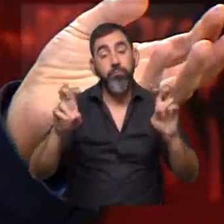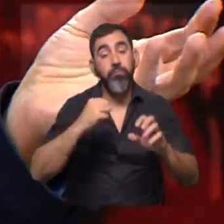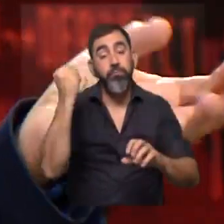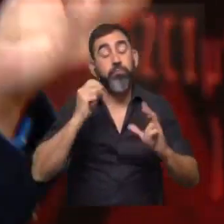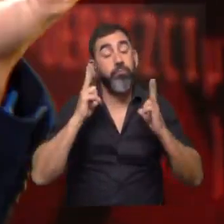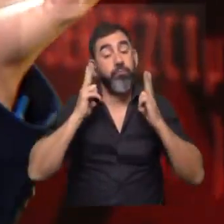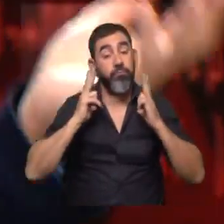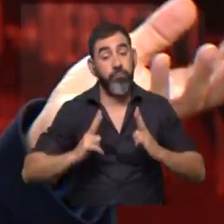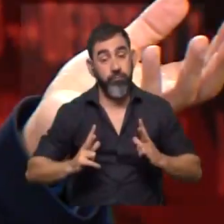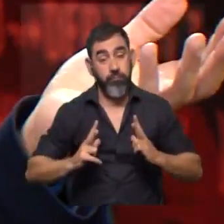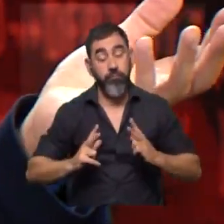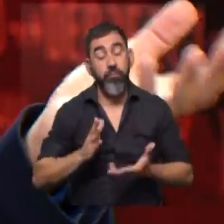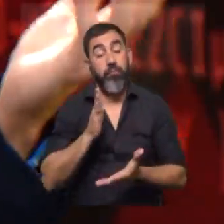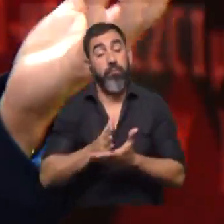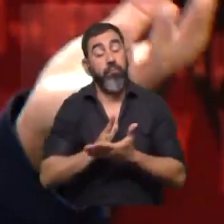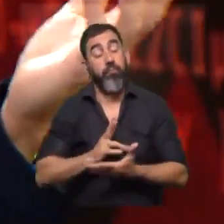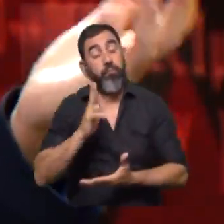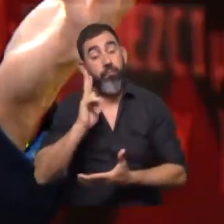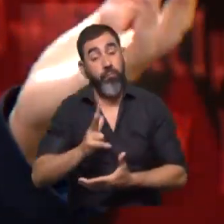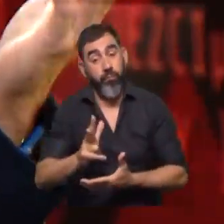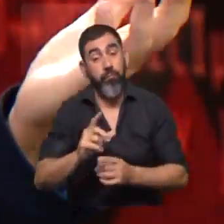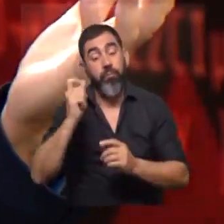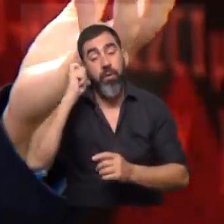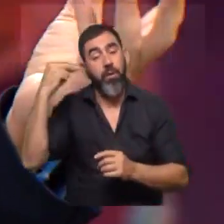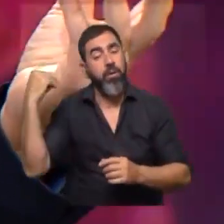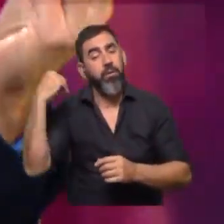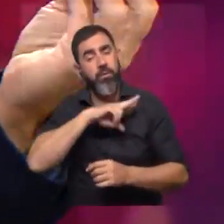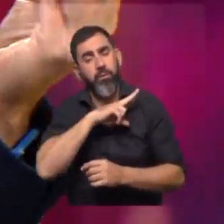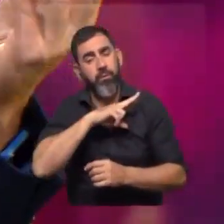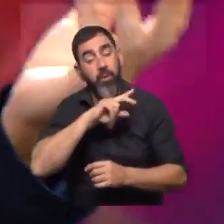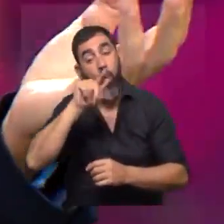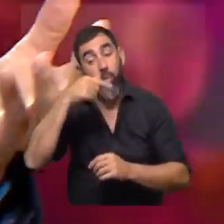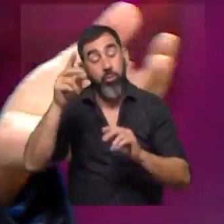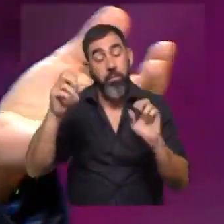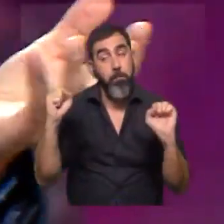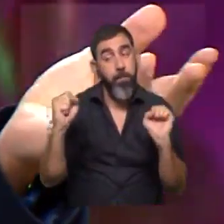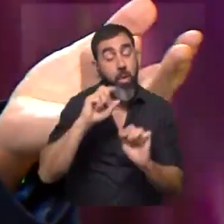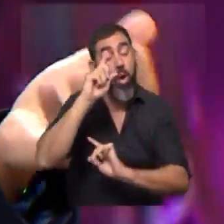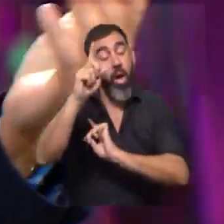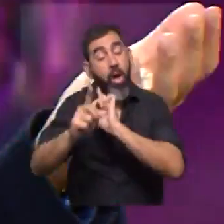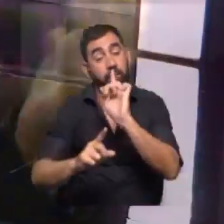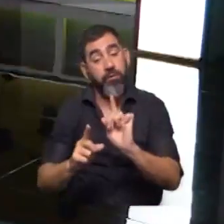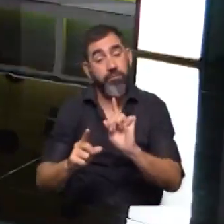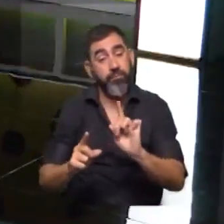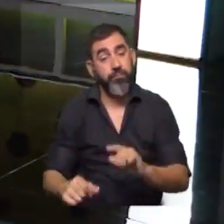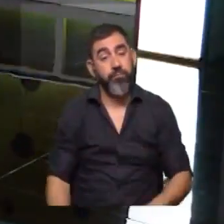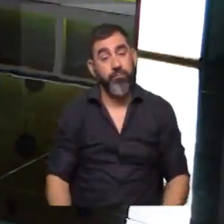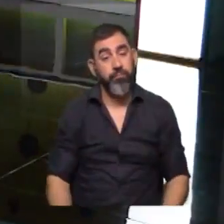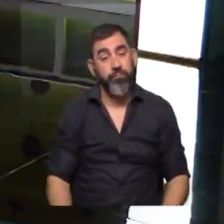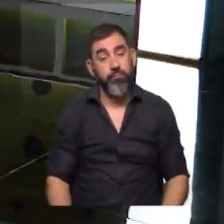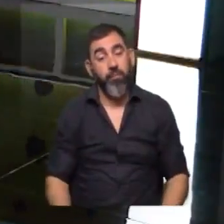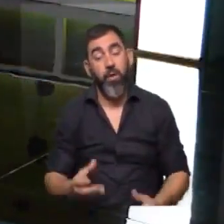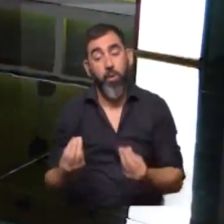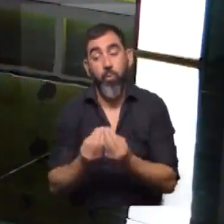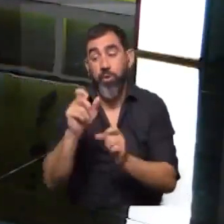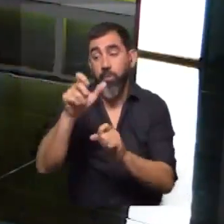ética, tiene que ver con derechos humanos, y cuando hablamos de inteligencia artificial, otro de los temores que aparece en el acto es, bueno, esto va a dejar a un montón de